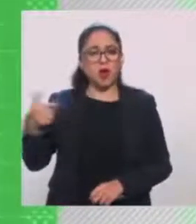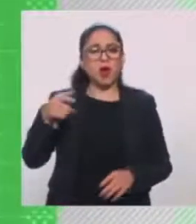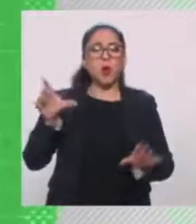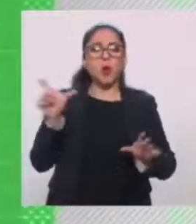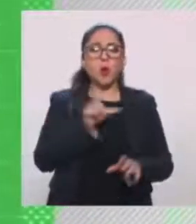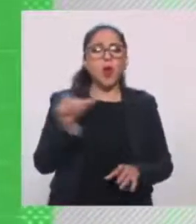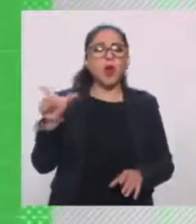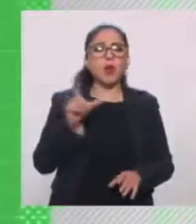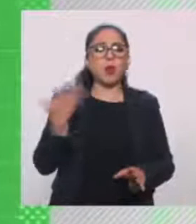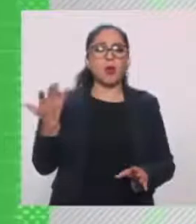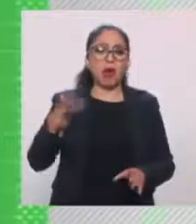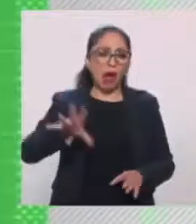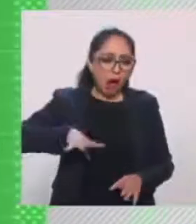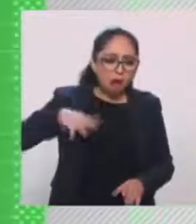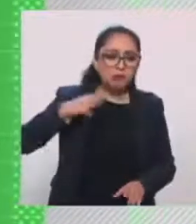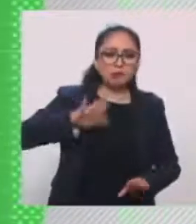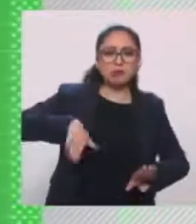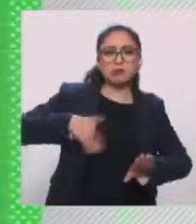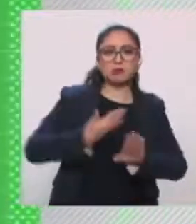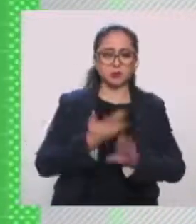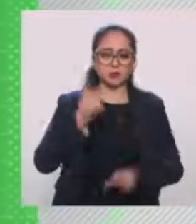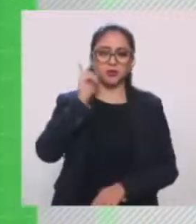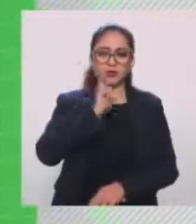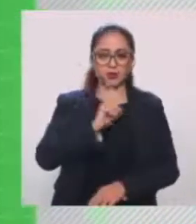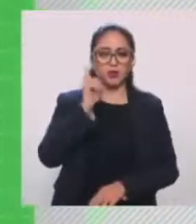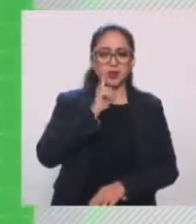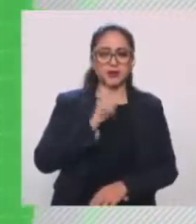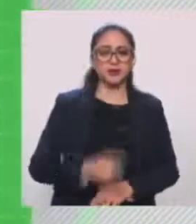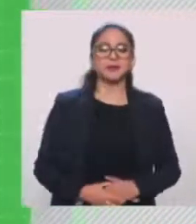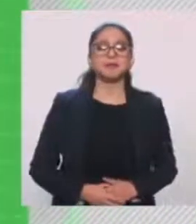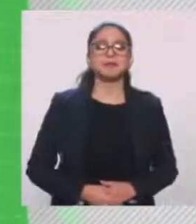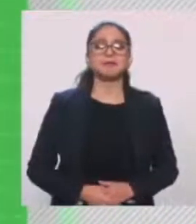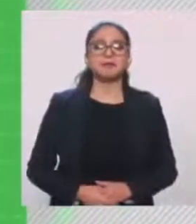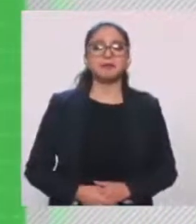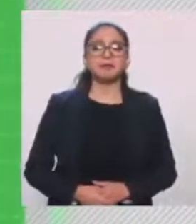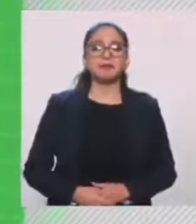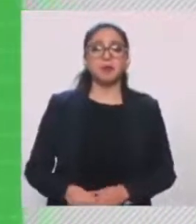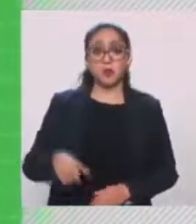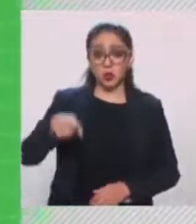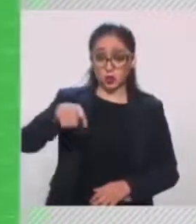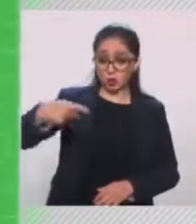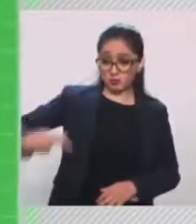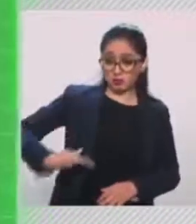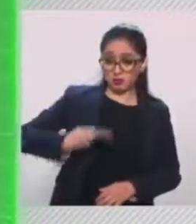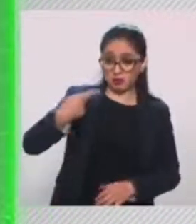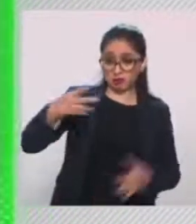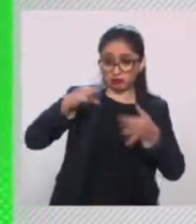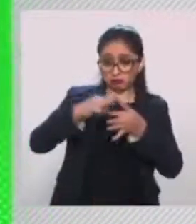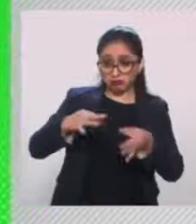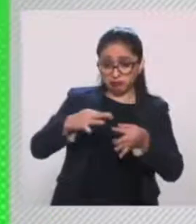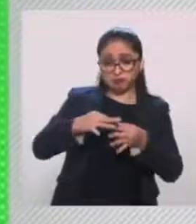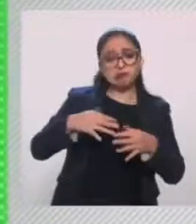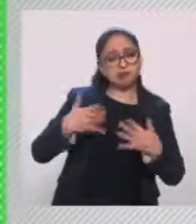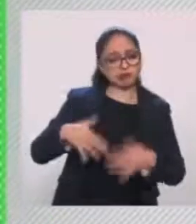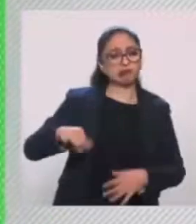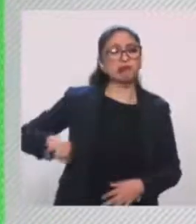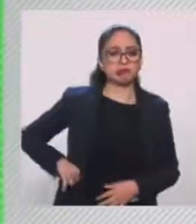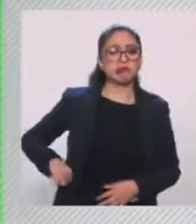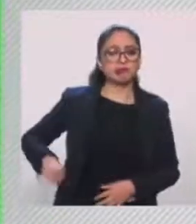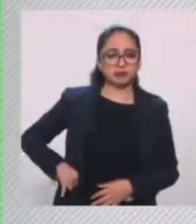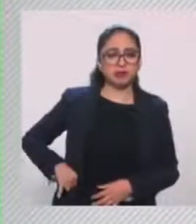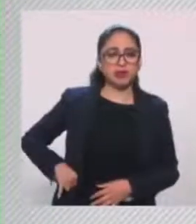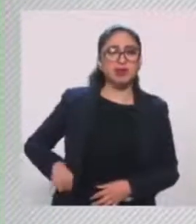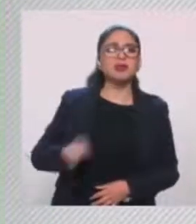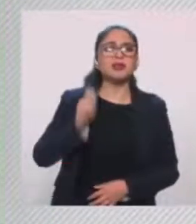Ok, sí, es fundamental tu pregunta. Algo que es muy interesante,